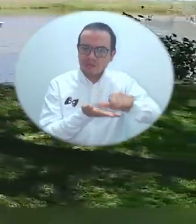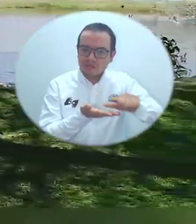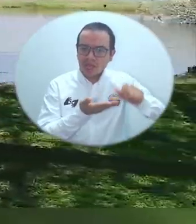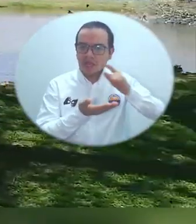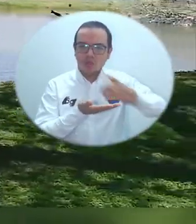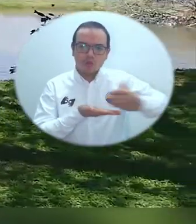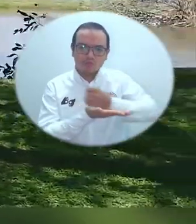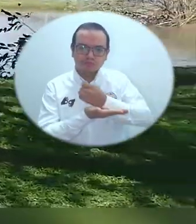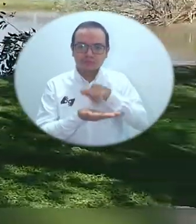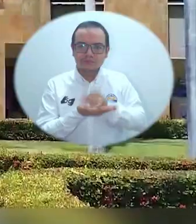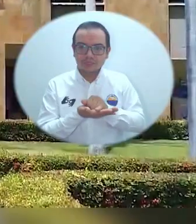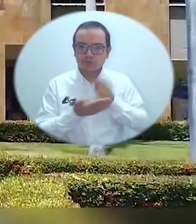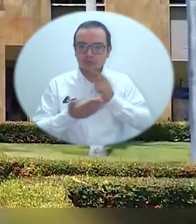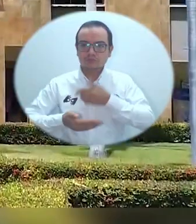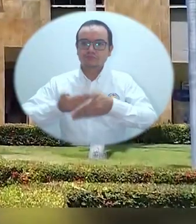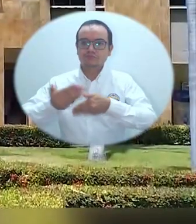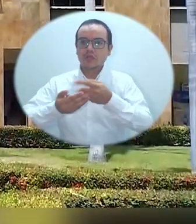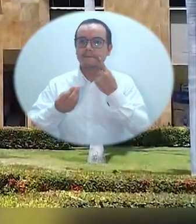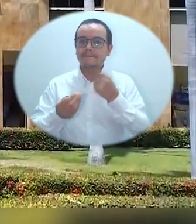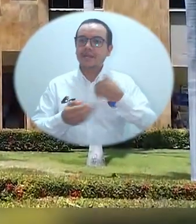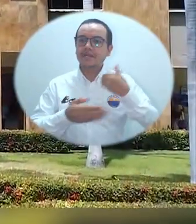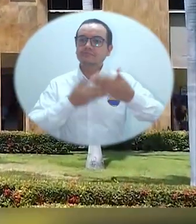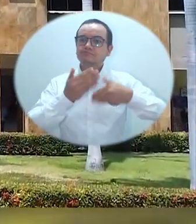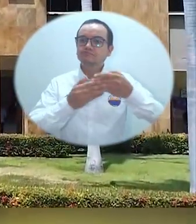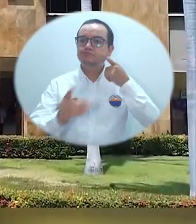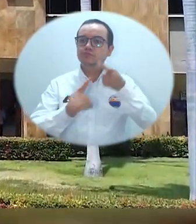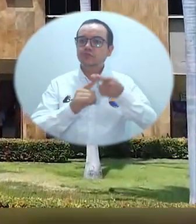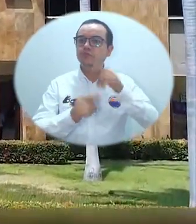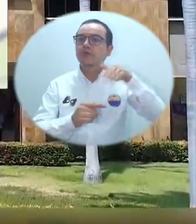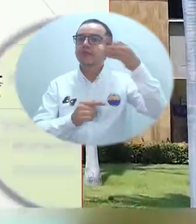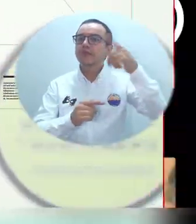cual se ha trabajado arduamente desde la actual rectoría.